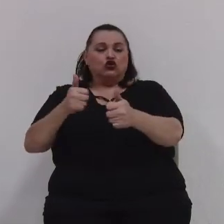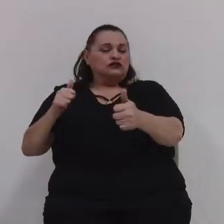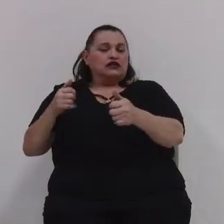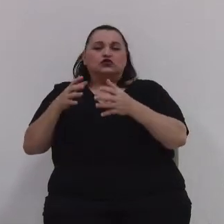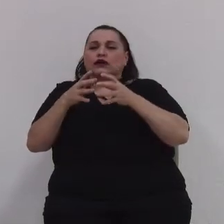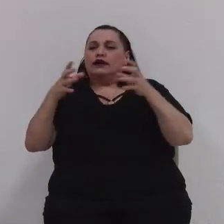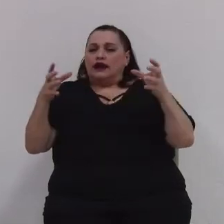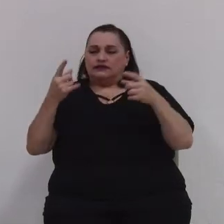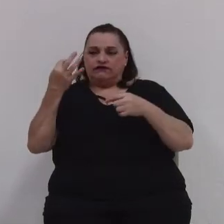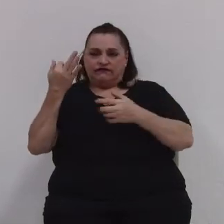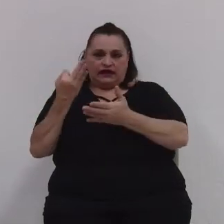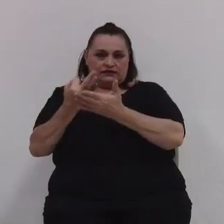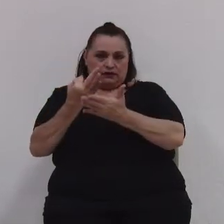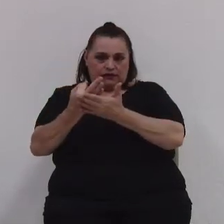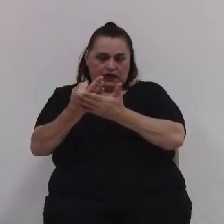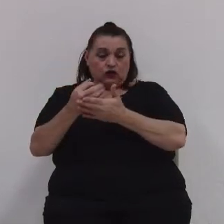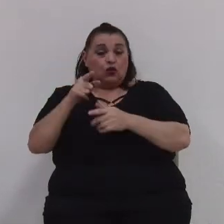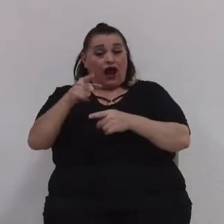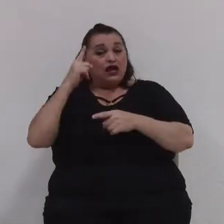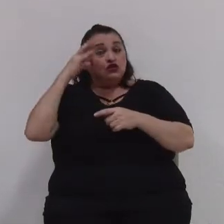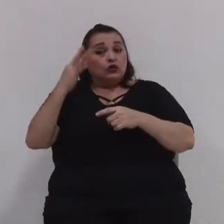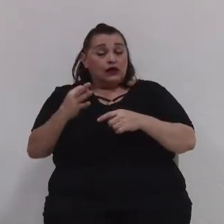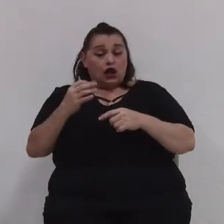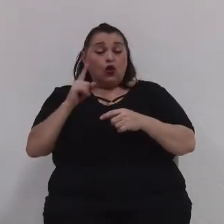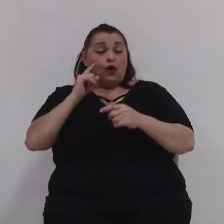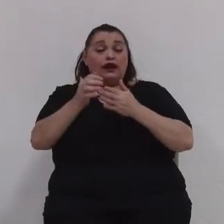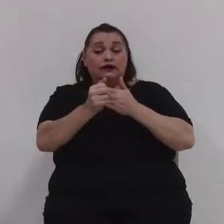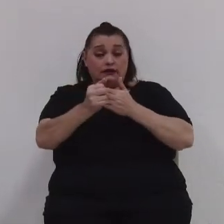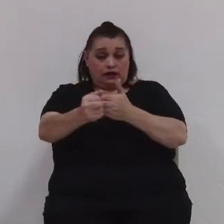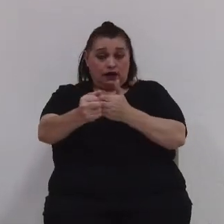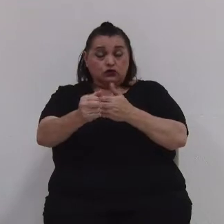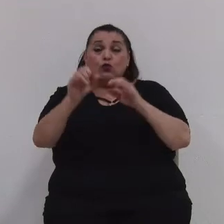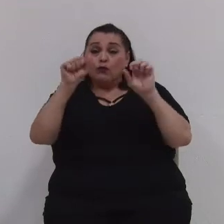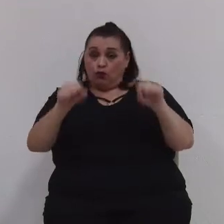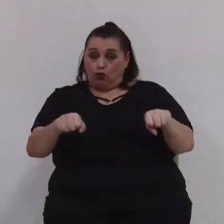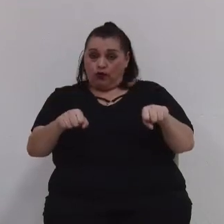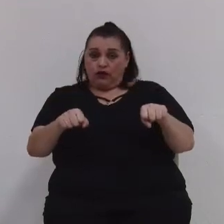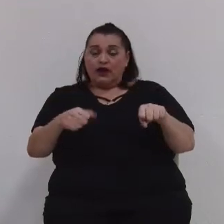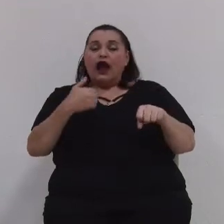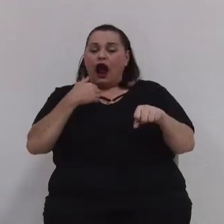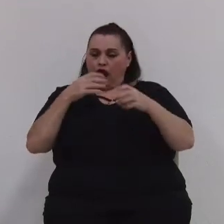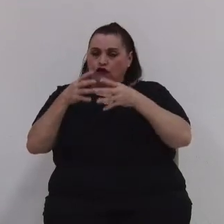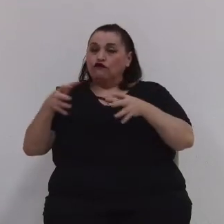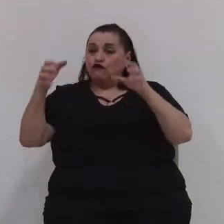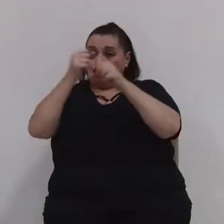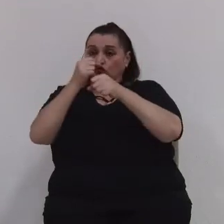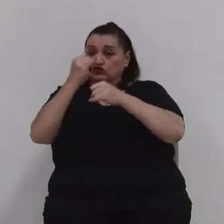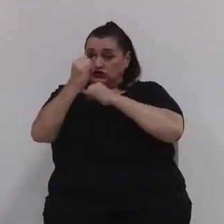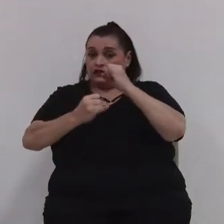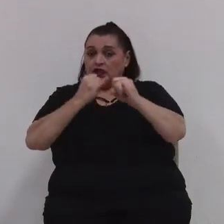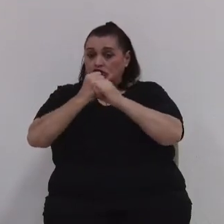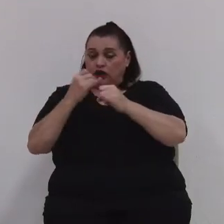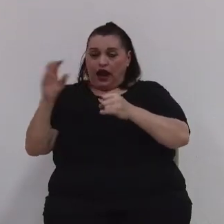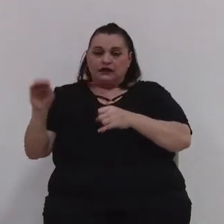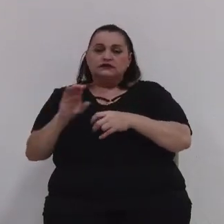el financiamiento, y ahí yo creo que el liderazgo se puede, hay fondos internacionales que están invirtiendo en